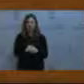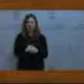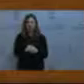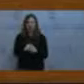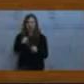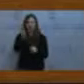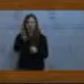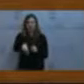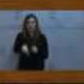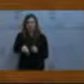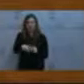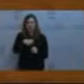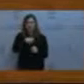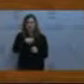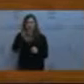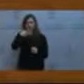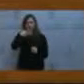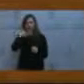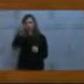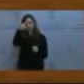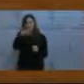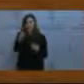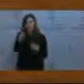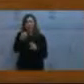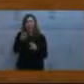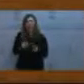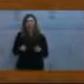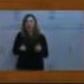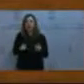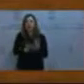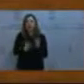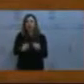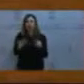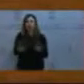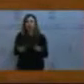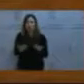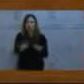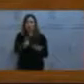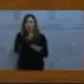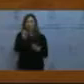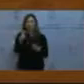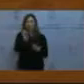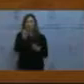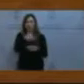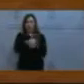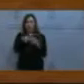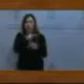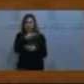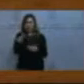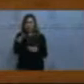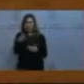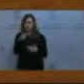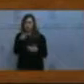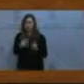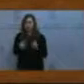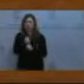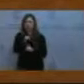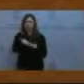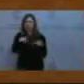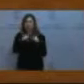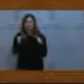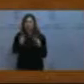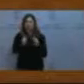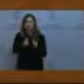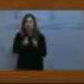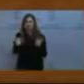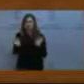gastos concretos se utilizaron 104 millones de euros de préstamos obtenidos por el participado que no fueron facilitados a los órganos fiscalizados. Y usted